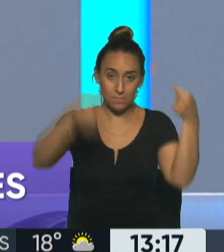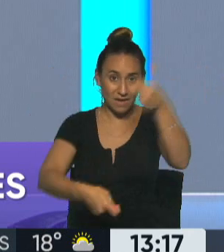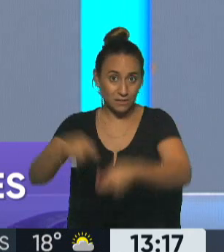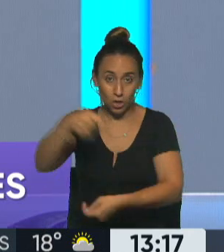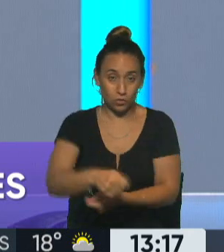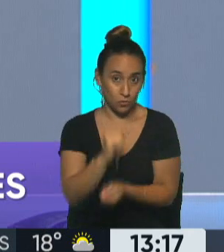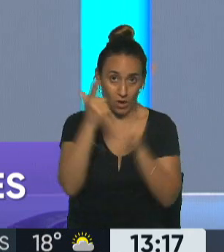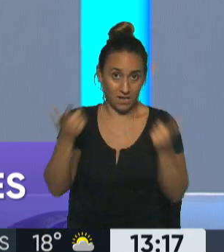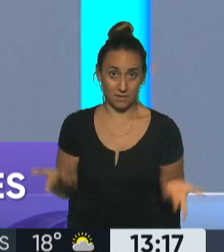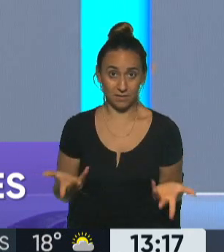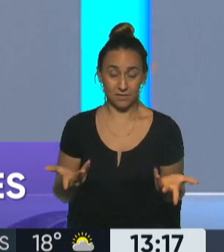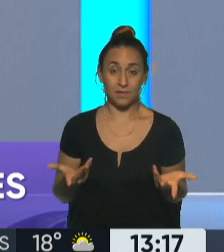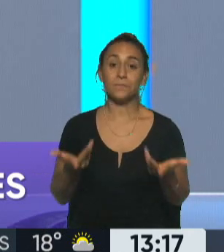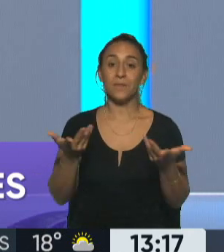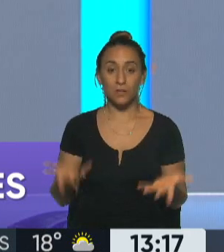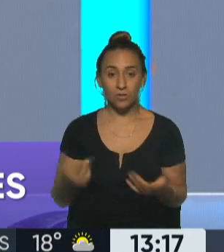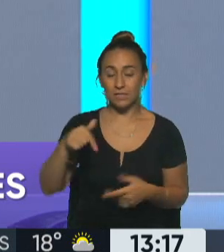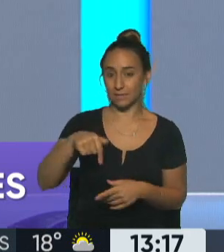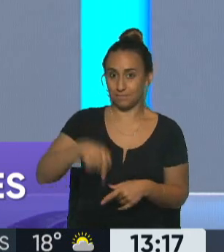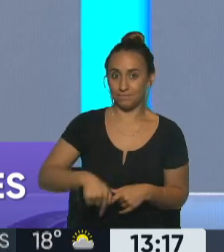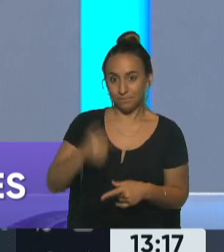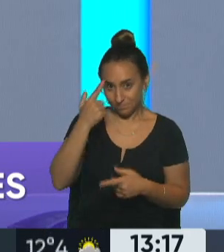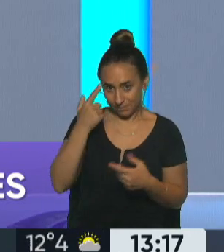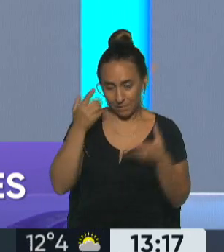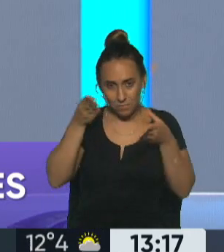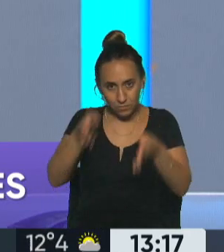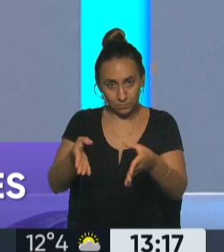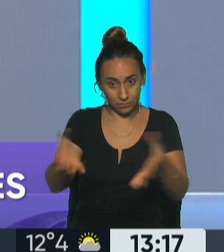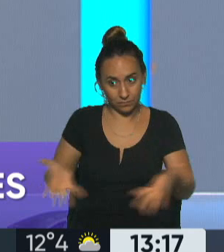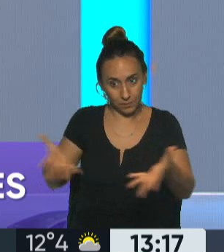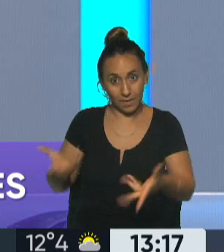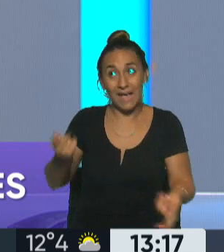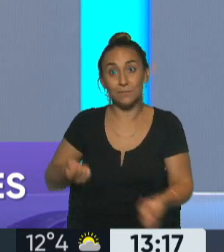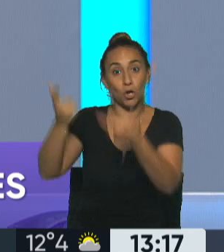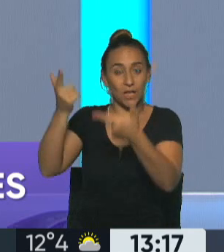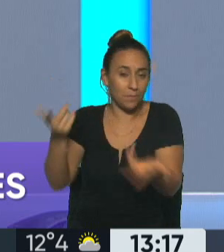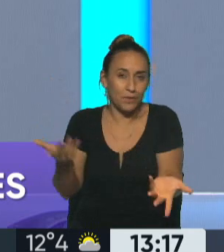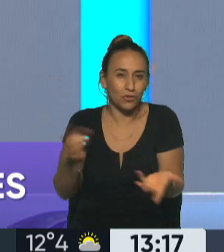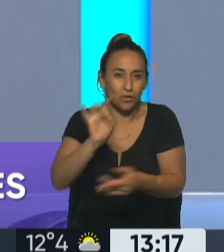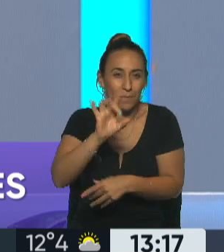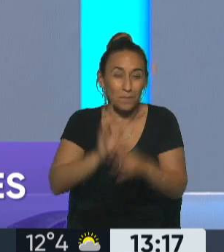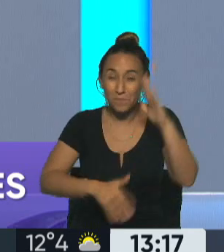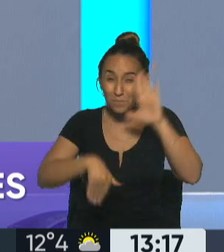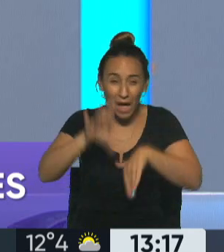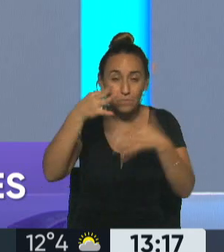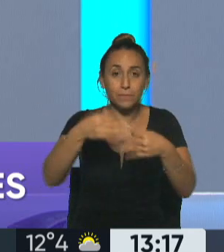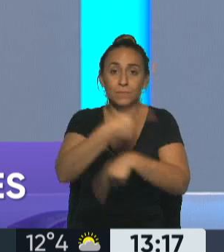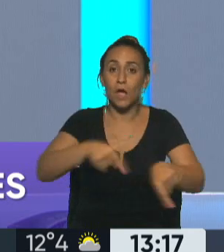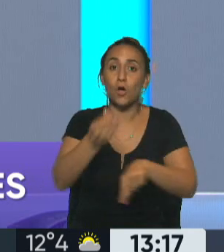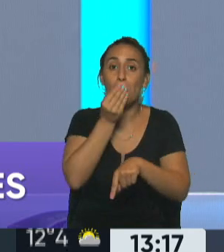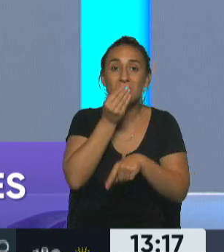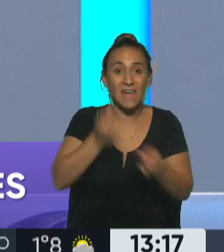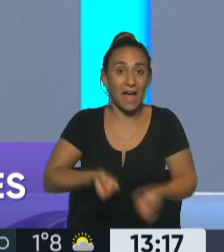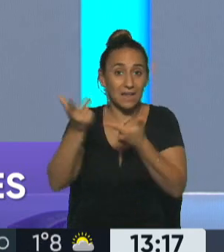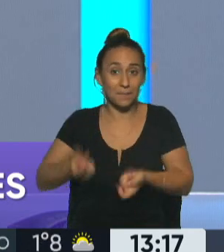problema Entonces apuestan fuerte a las exportaciones pero son exportaciones de alimentos fundamentalmente en este caso lo que